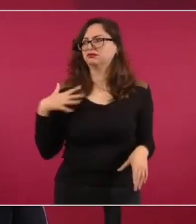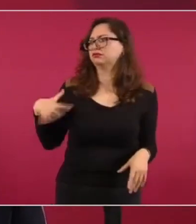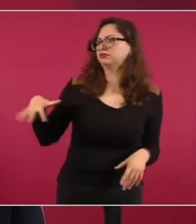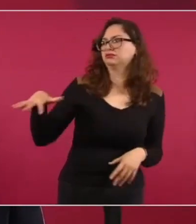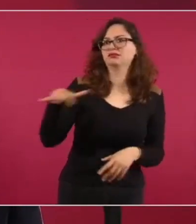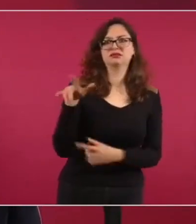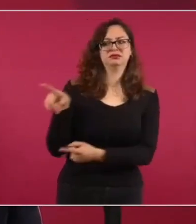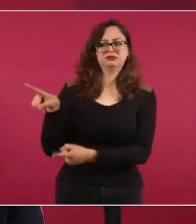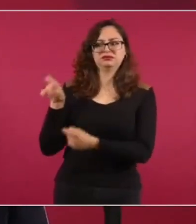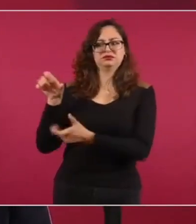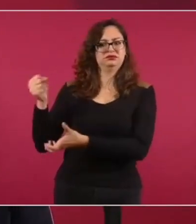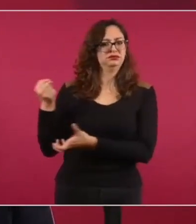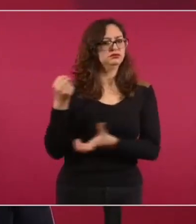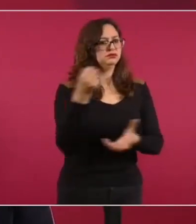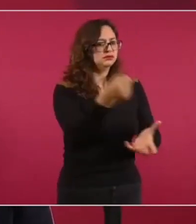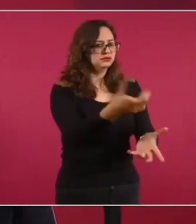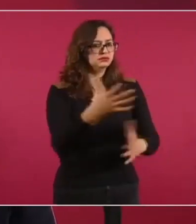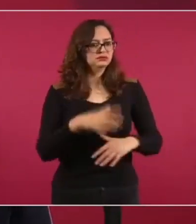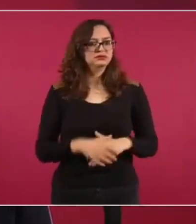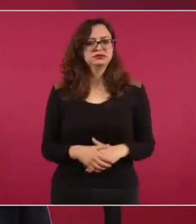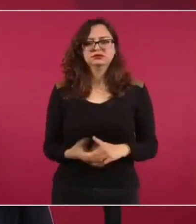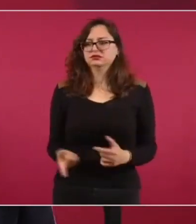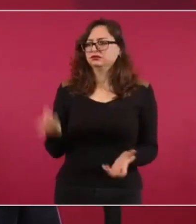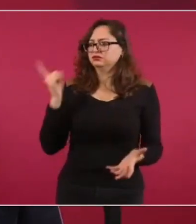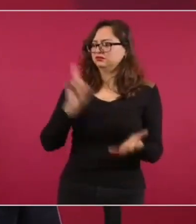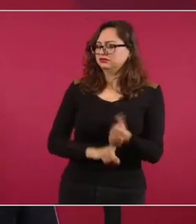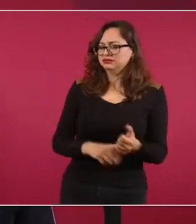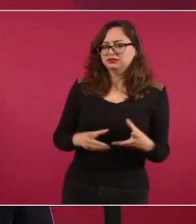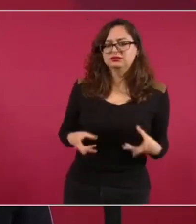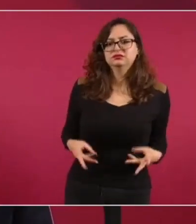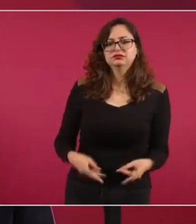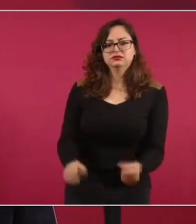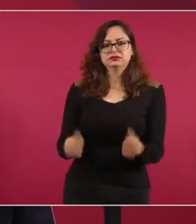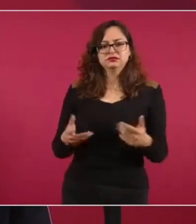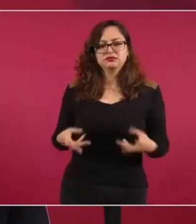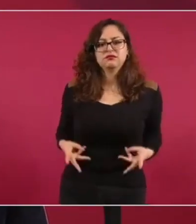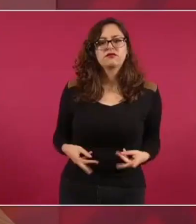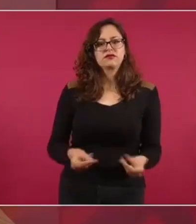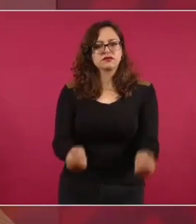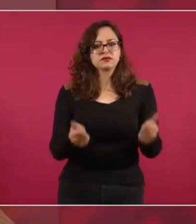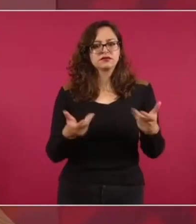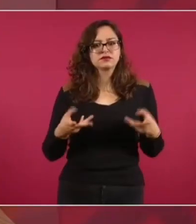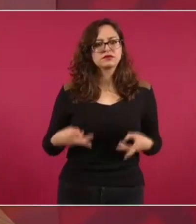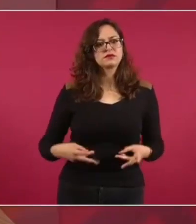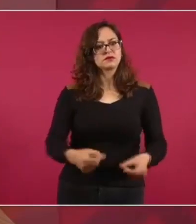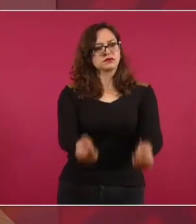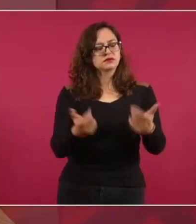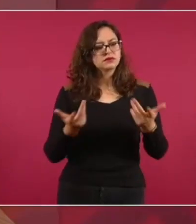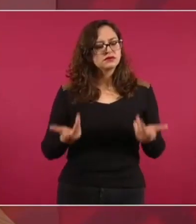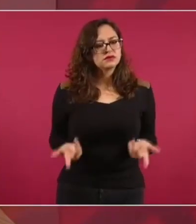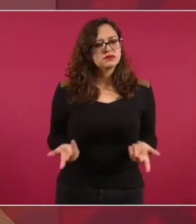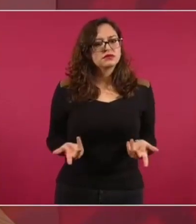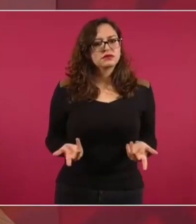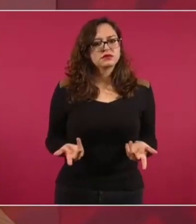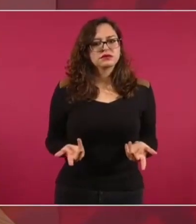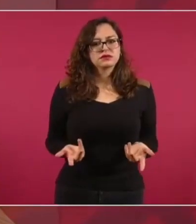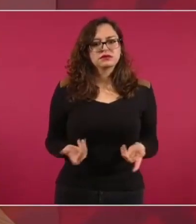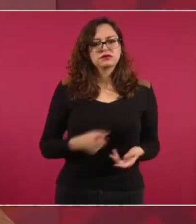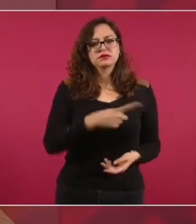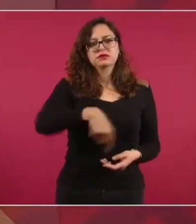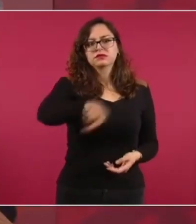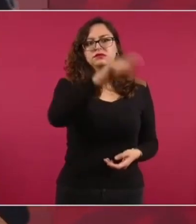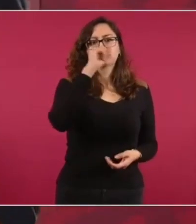gastos excesivos, y era presumir con sombrero ajeno. Entonces de repente